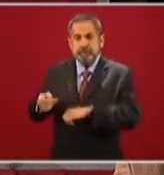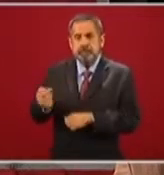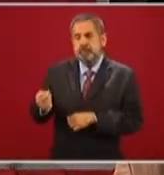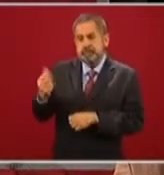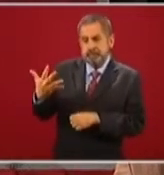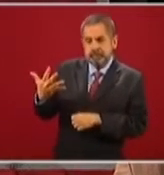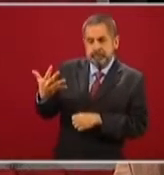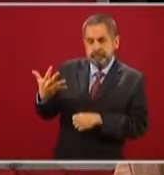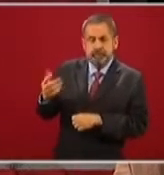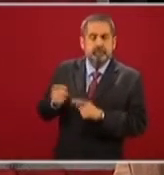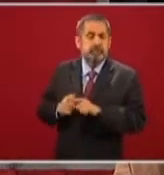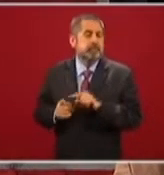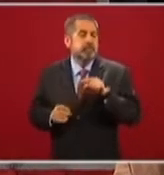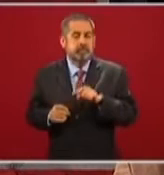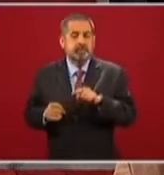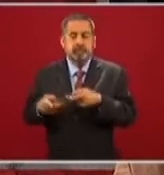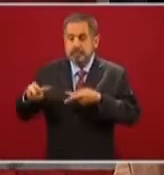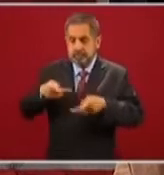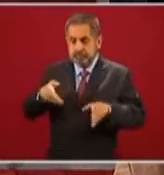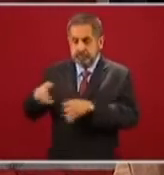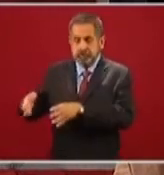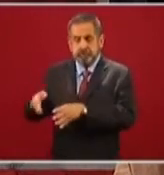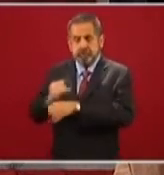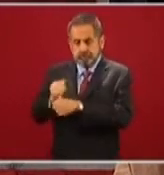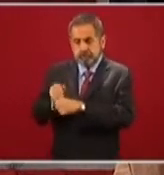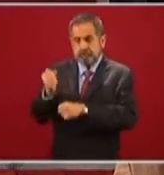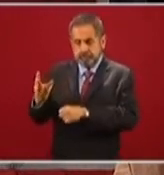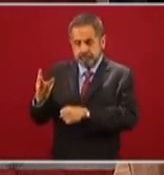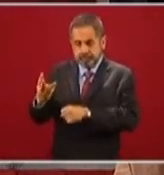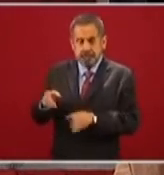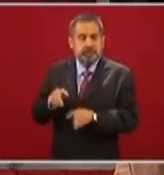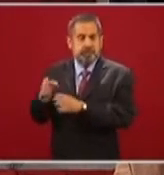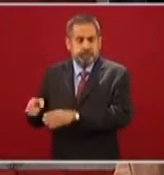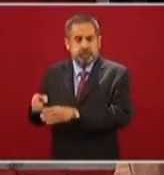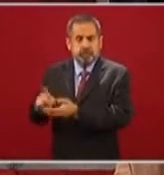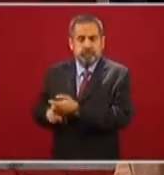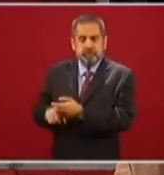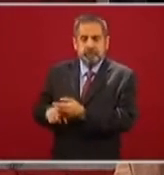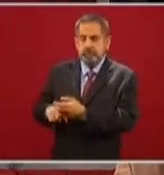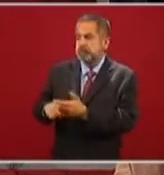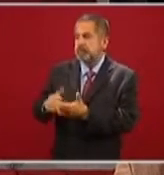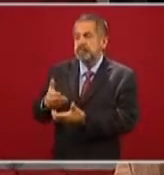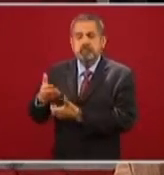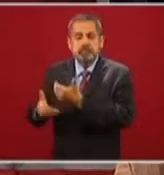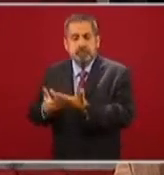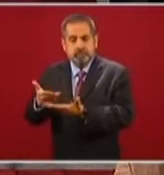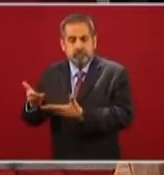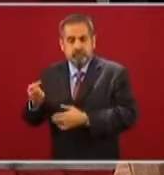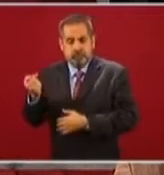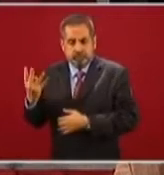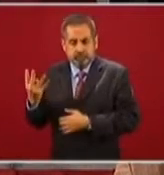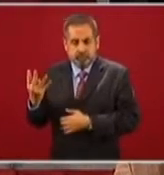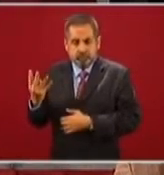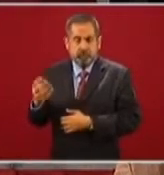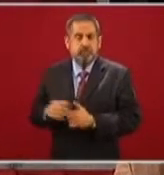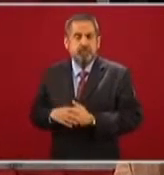5, en la dirección de planeación, investigación y desarrollo a 3, en la dirección comercial y de servicios tenemos 4, en